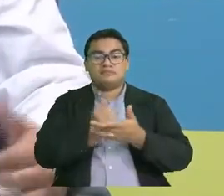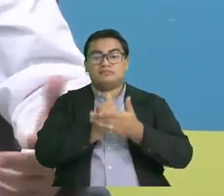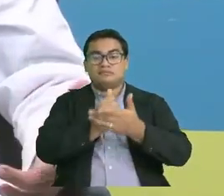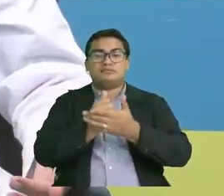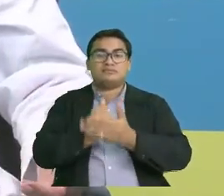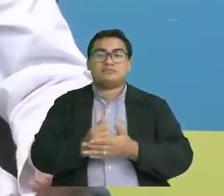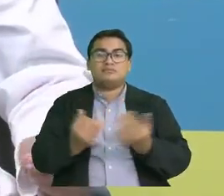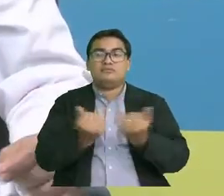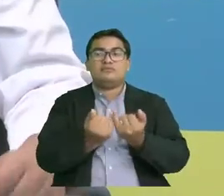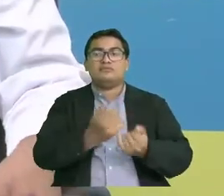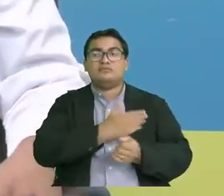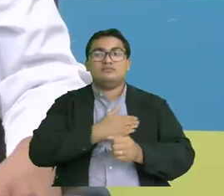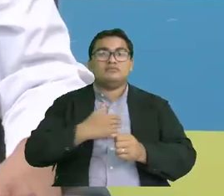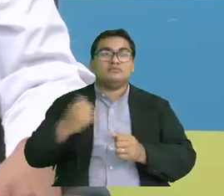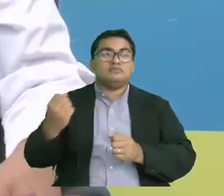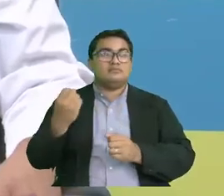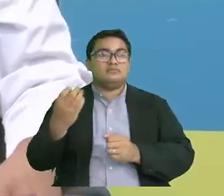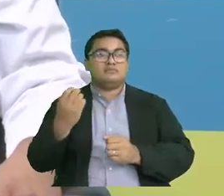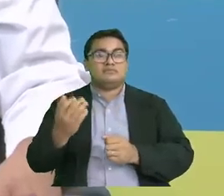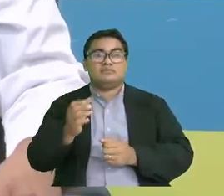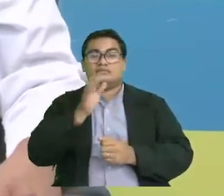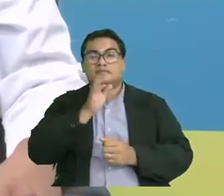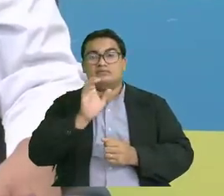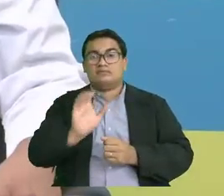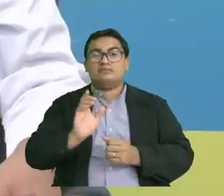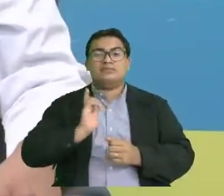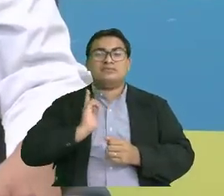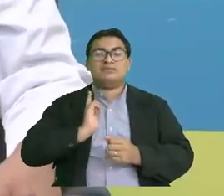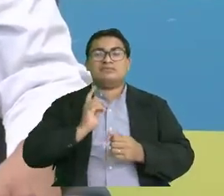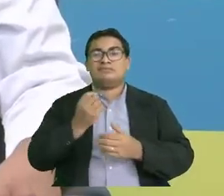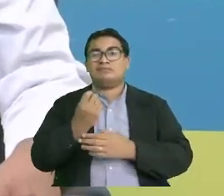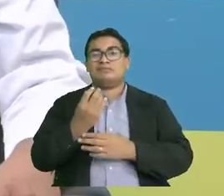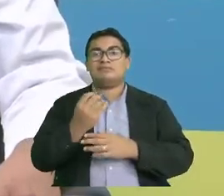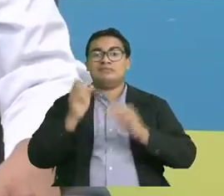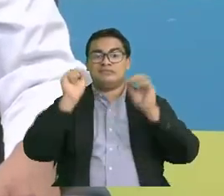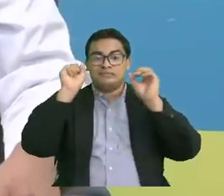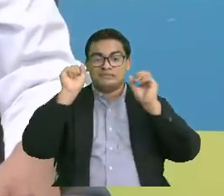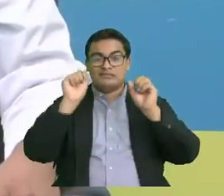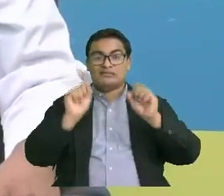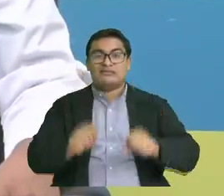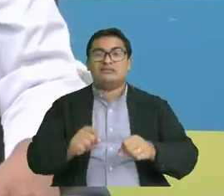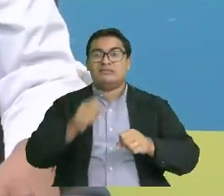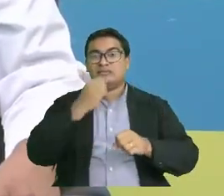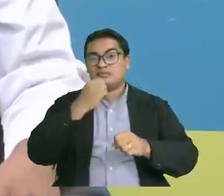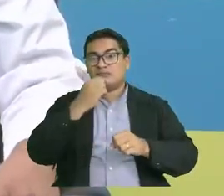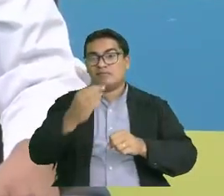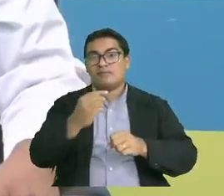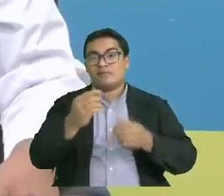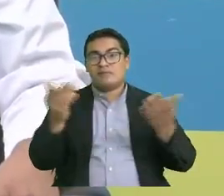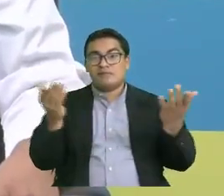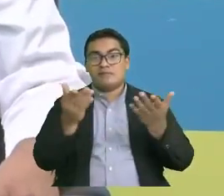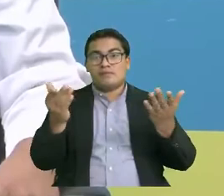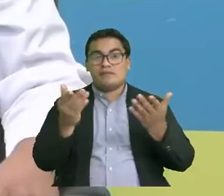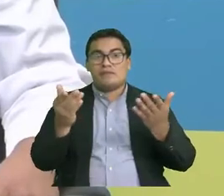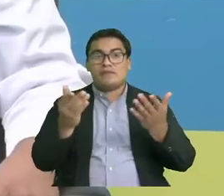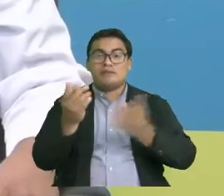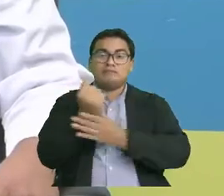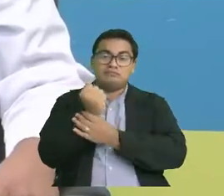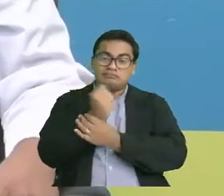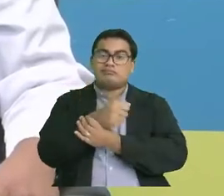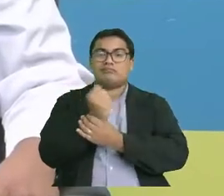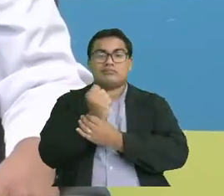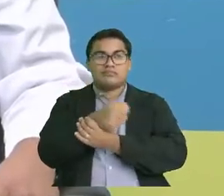incluso mejora el dolor si el niño presenta dolor. Y se puede, como te decía, ayudar con un fisioterapeuta. Ya, que